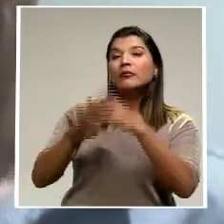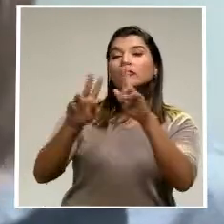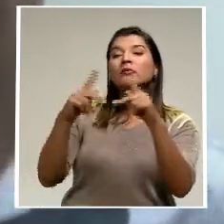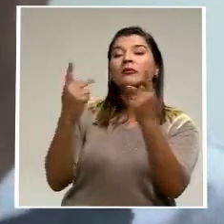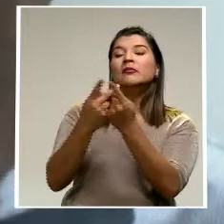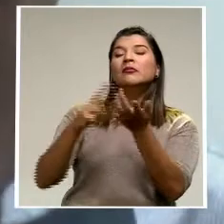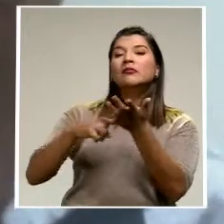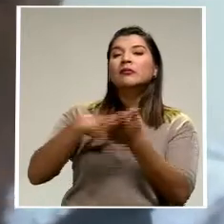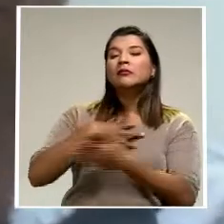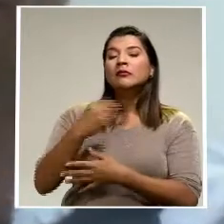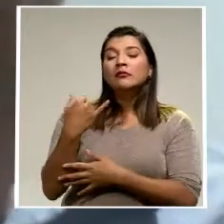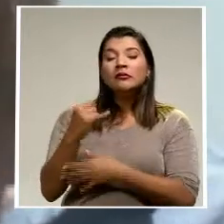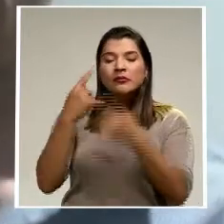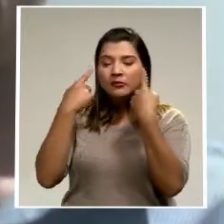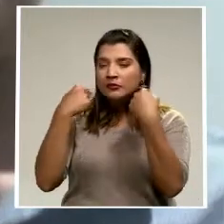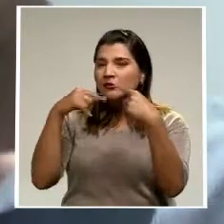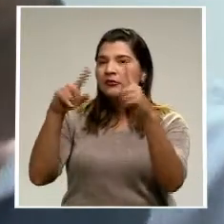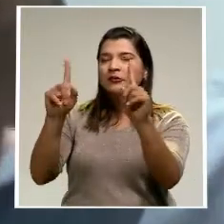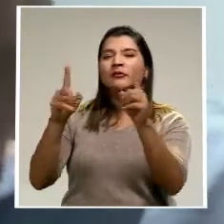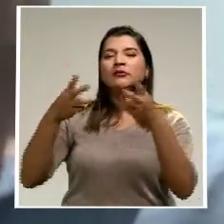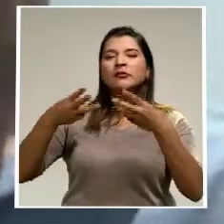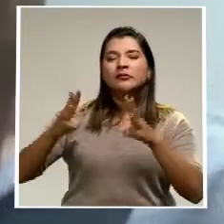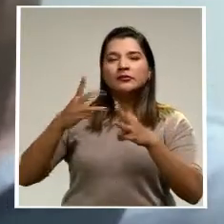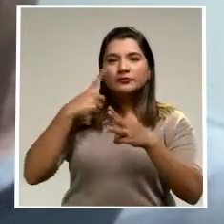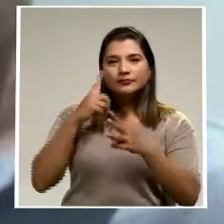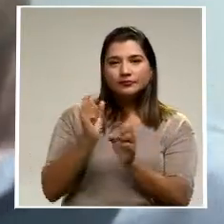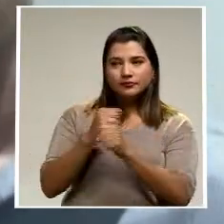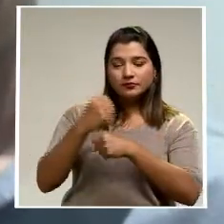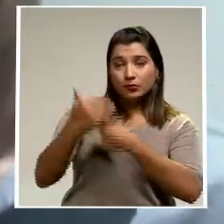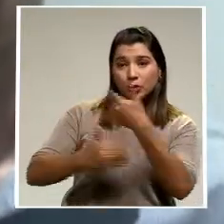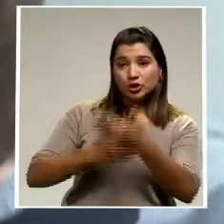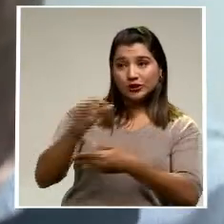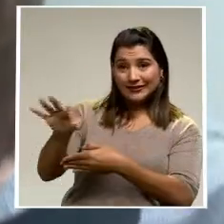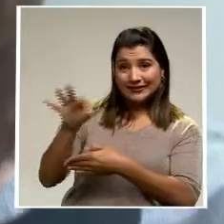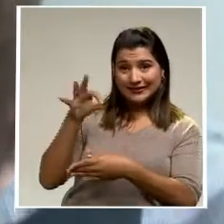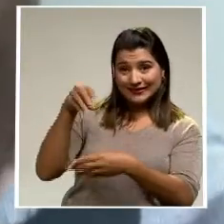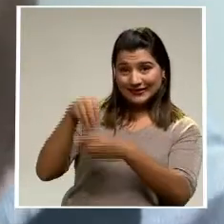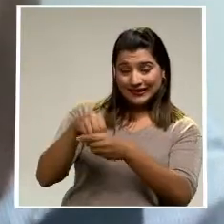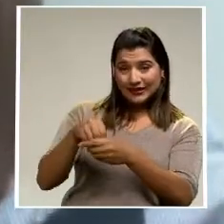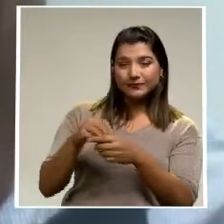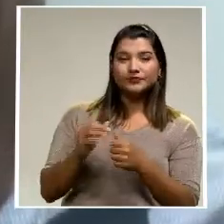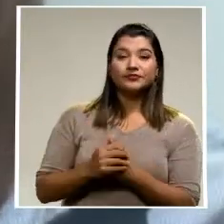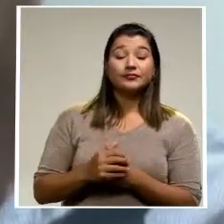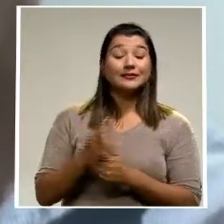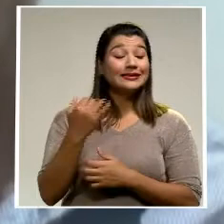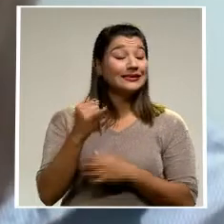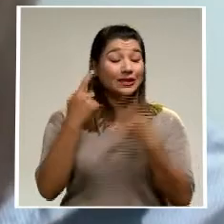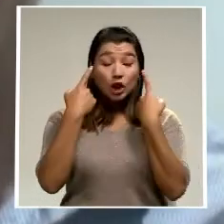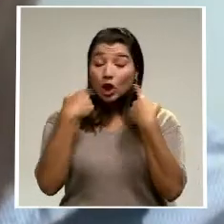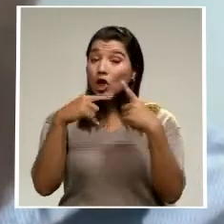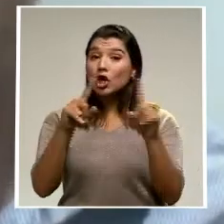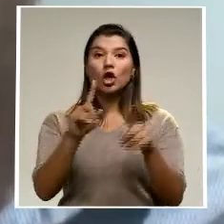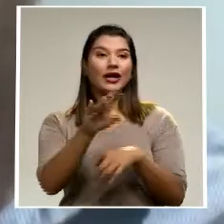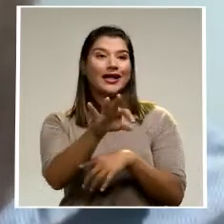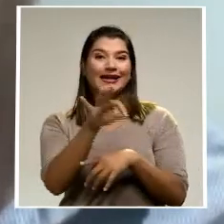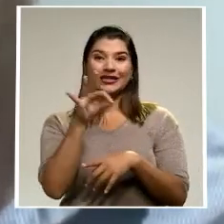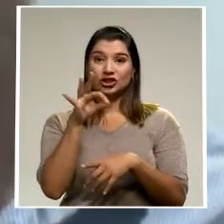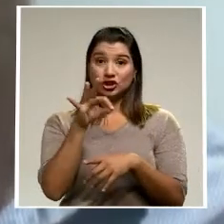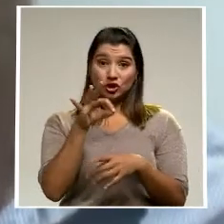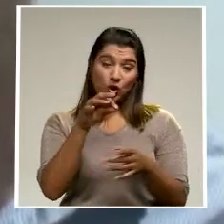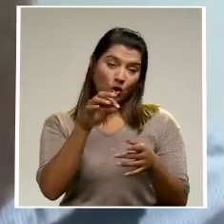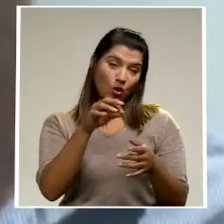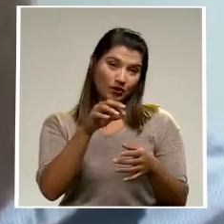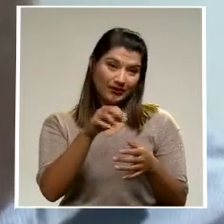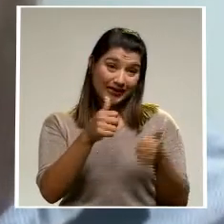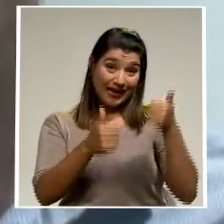un mecanismo para hacer una elección interna abierta? Si no se lograra la elección interna, de acuerdo con los